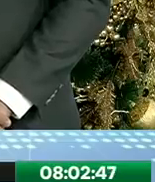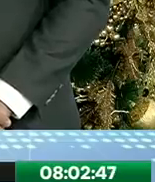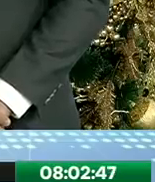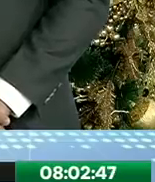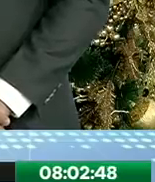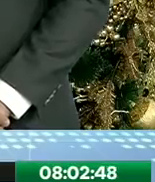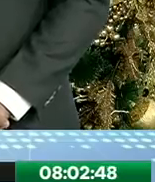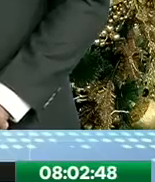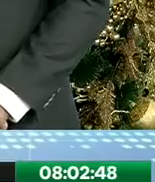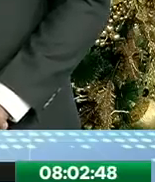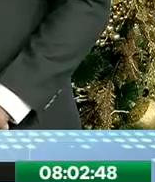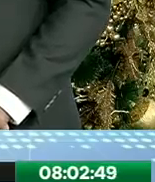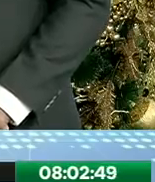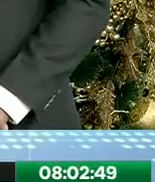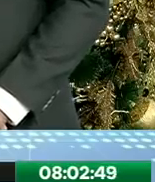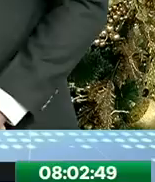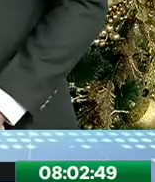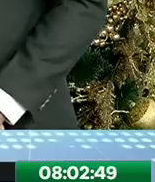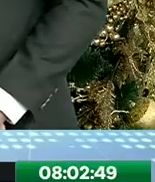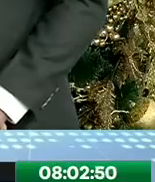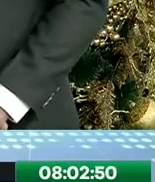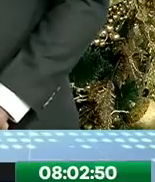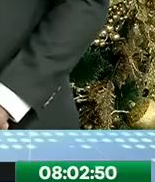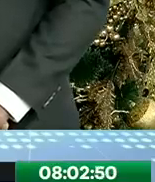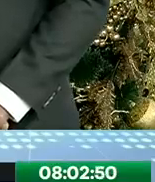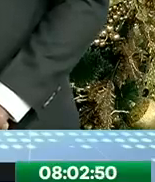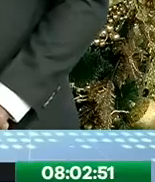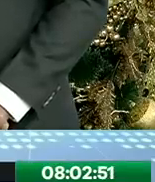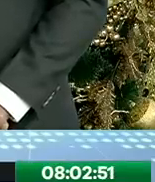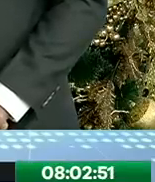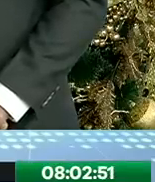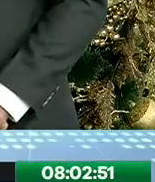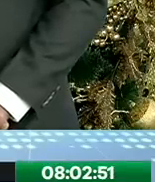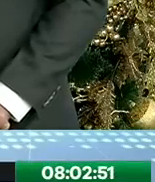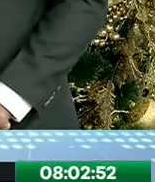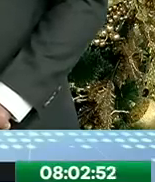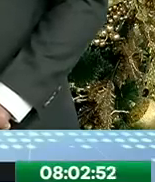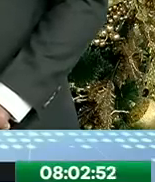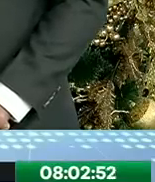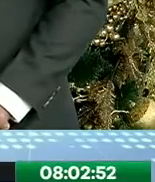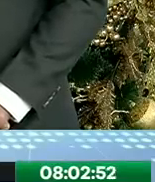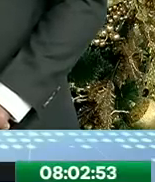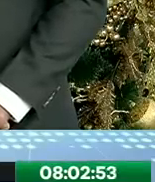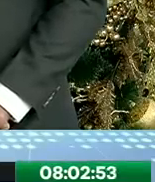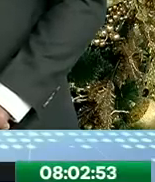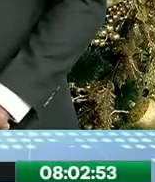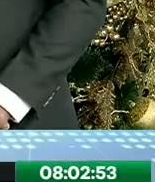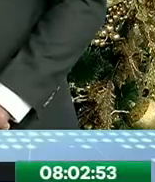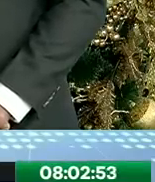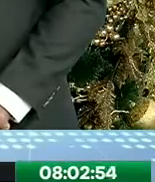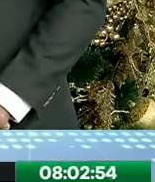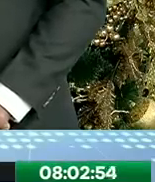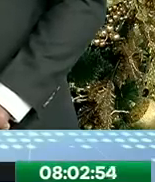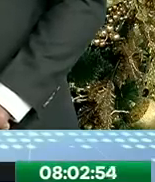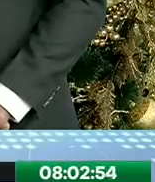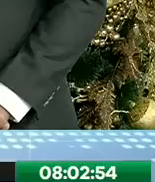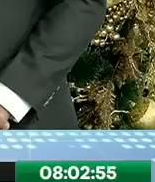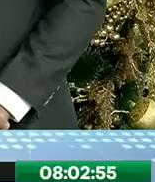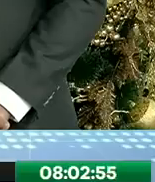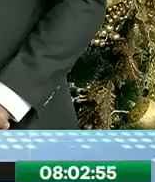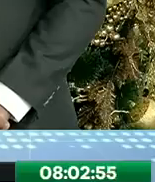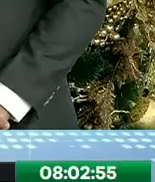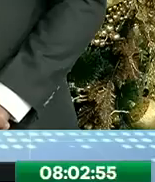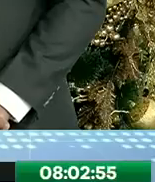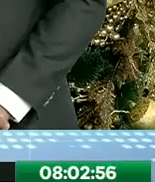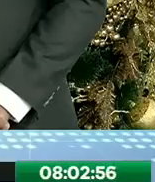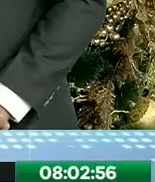poder descubrir cuáles son los problemas de la piel, cuáles son los problemas dermatológicos. Es un científico, un estudioso. Él lo dijo.